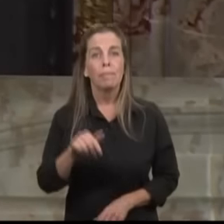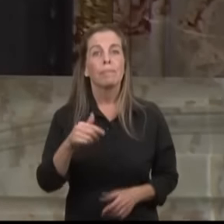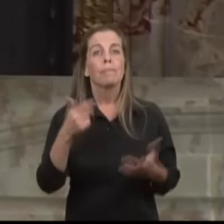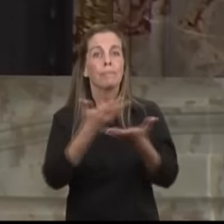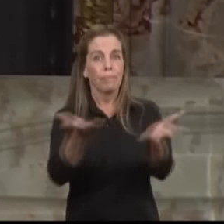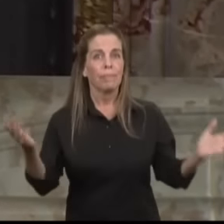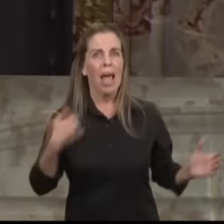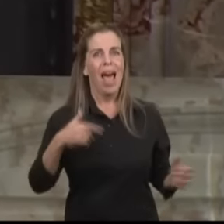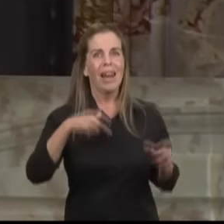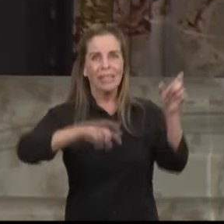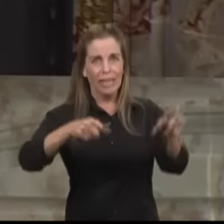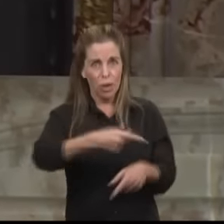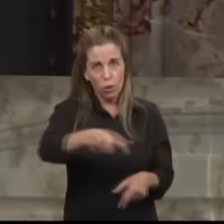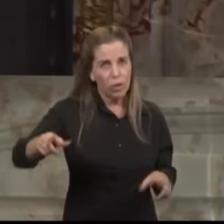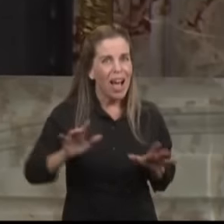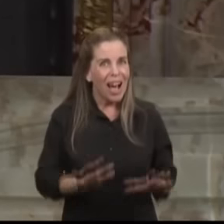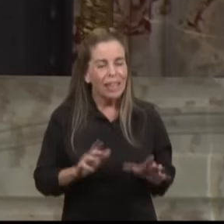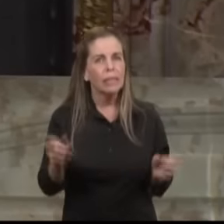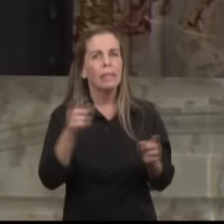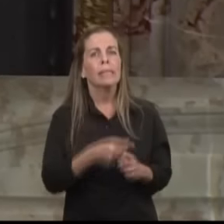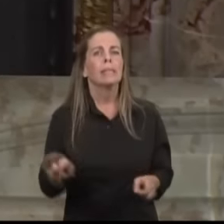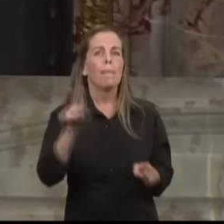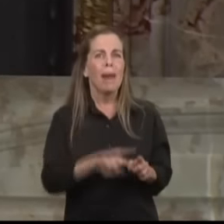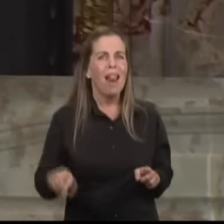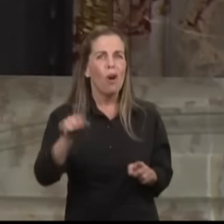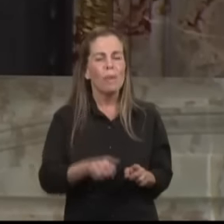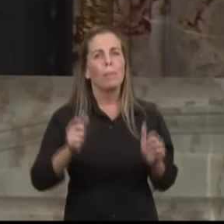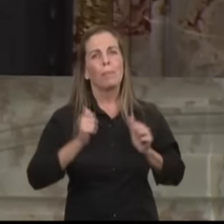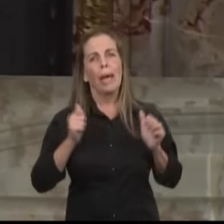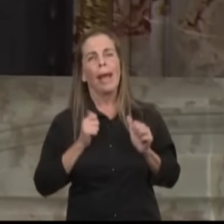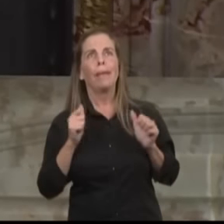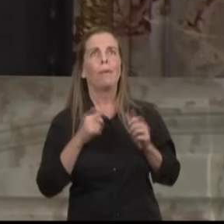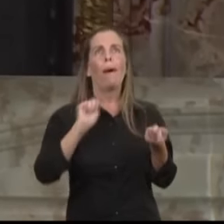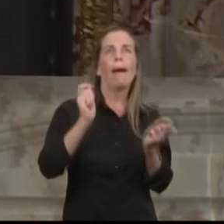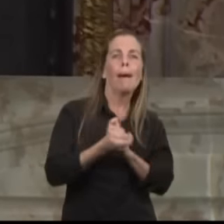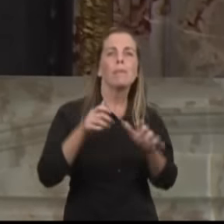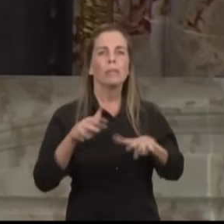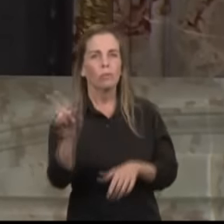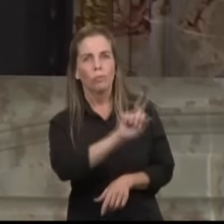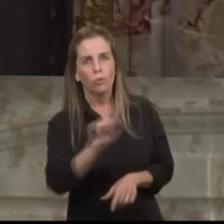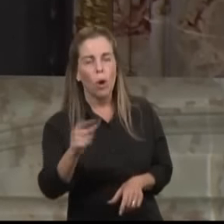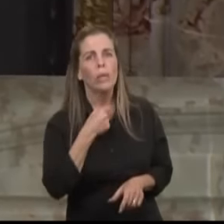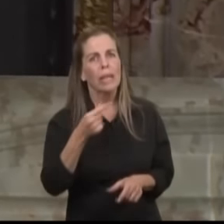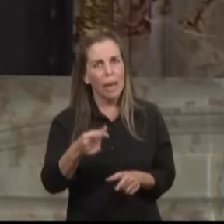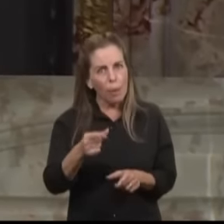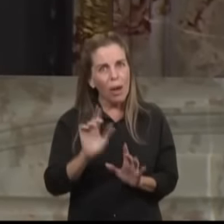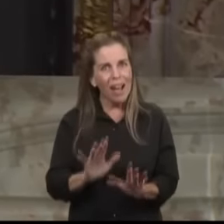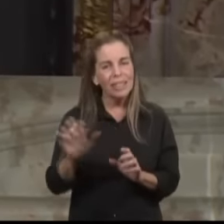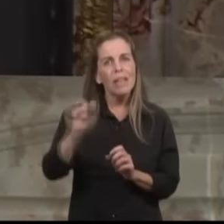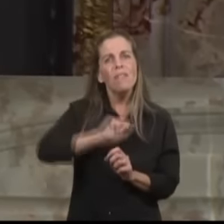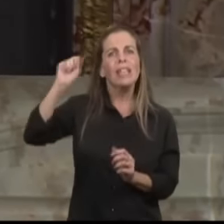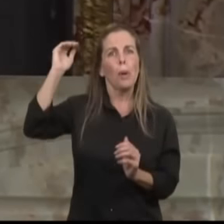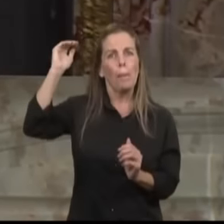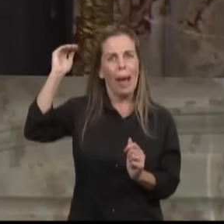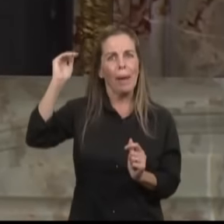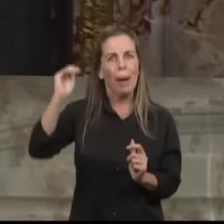Argentinos, no podemos seguir haciendo lo mismo de siempre y esperar resultados distintos. Si queremos que la inflación siga bajando, si